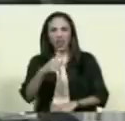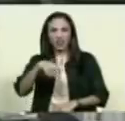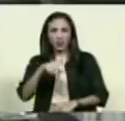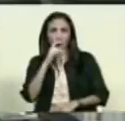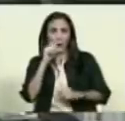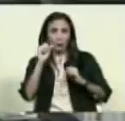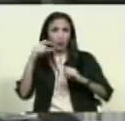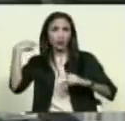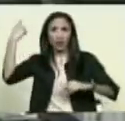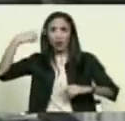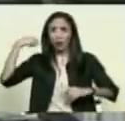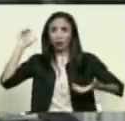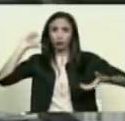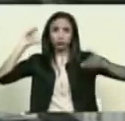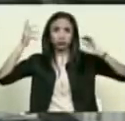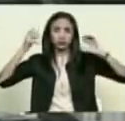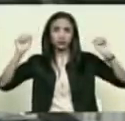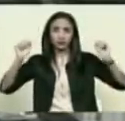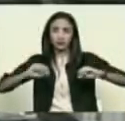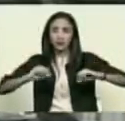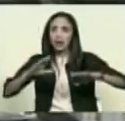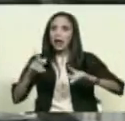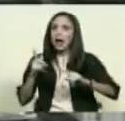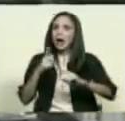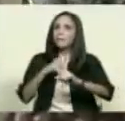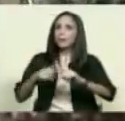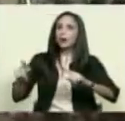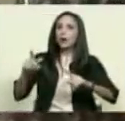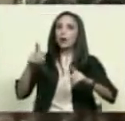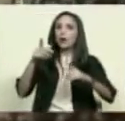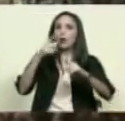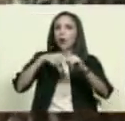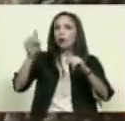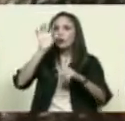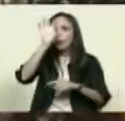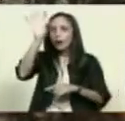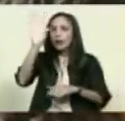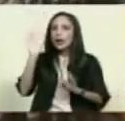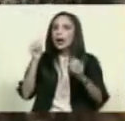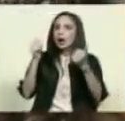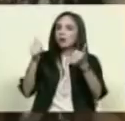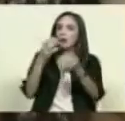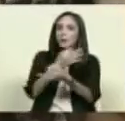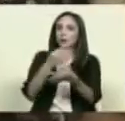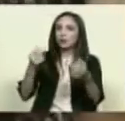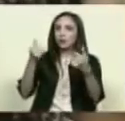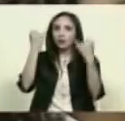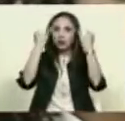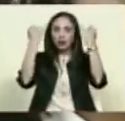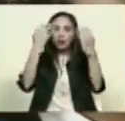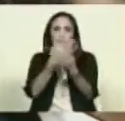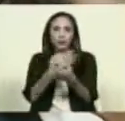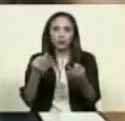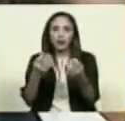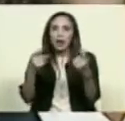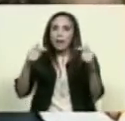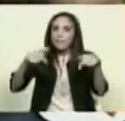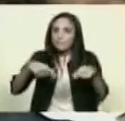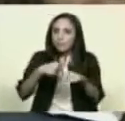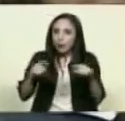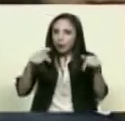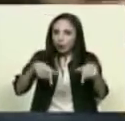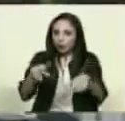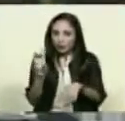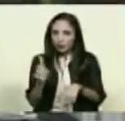petróleo. Ah, pero Israel es chévere porque crea una criptomoneda con respaldo en diamante. Pero Maduro es un loco porque la cree